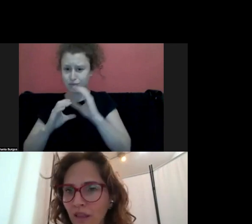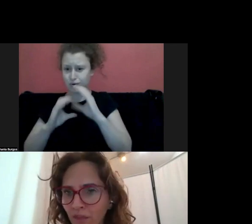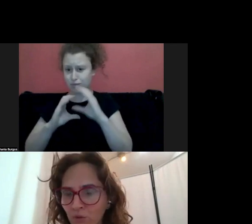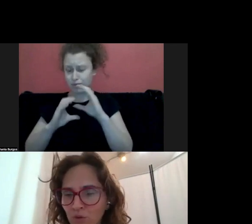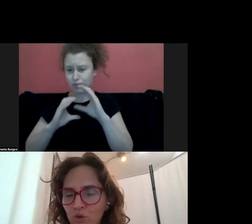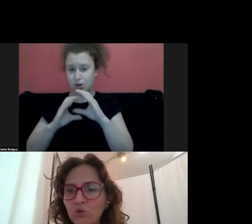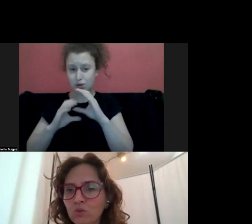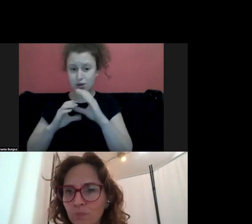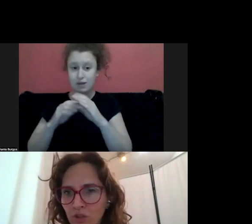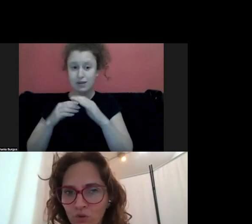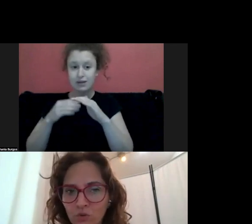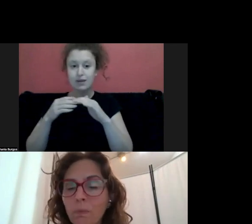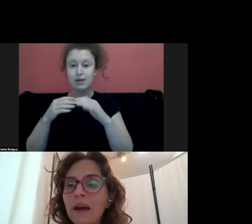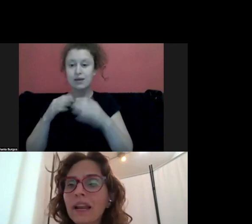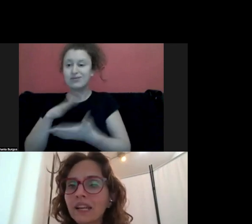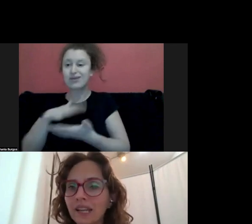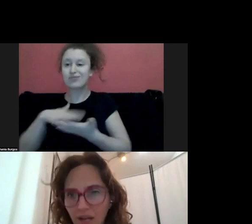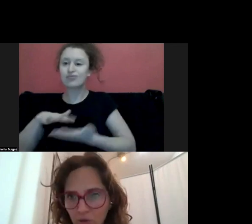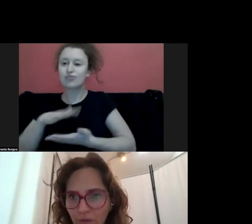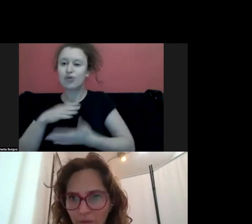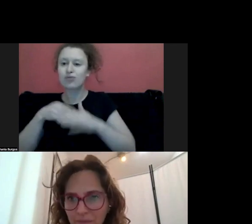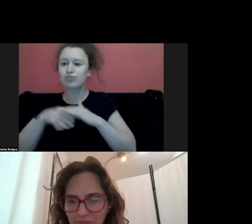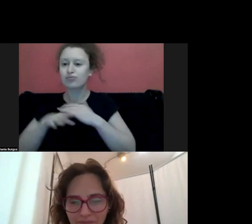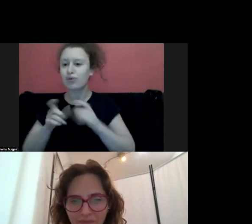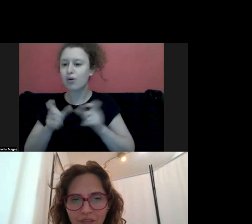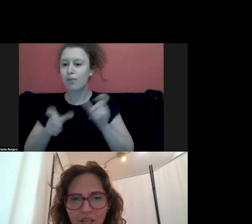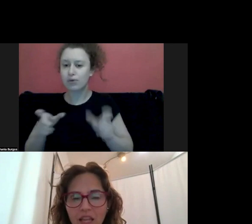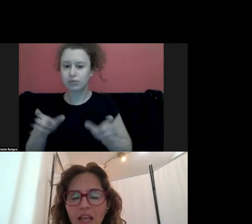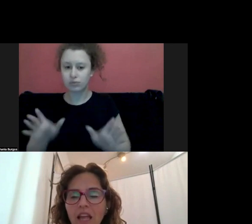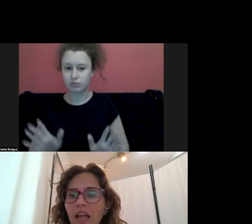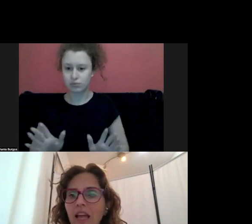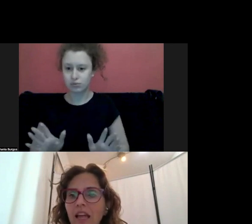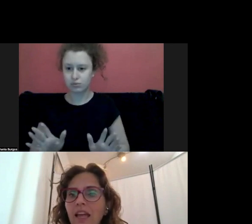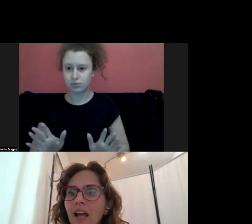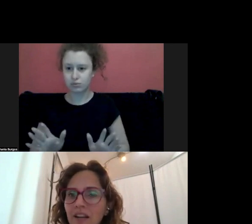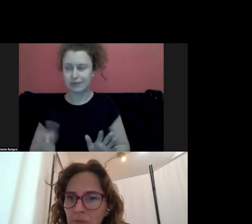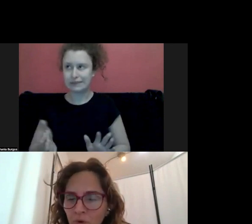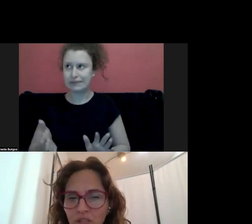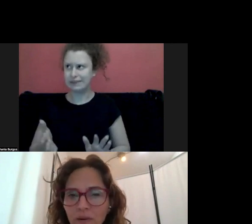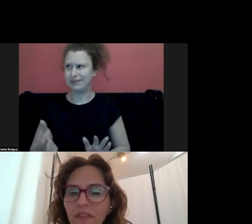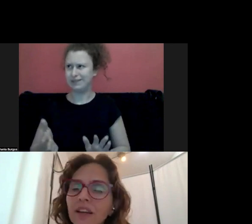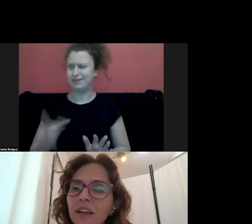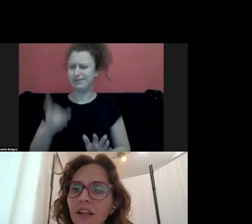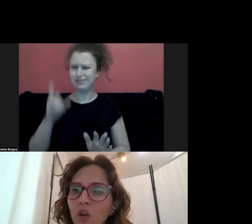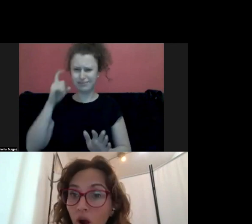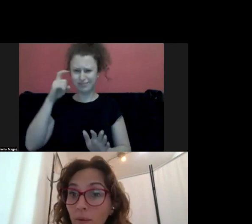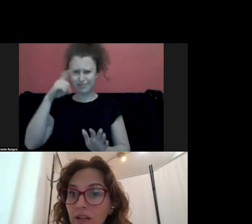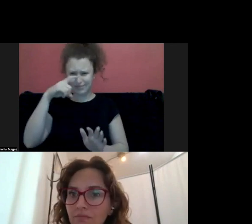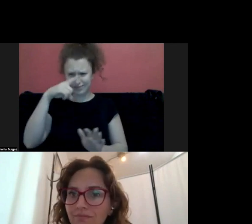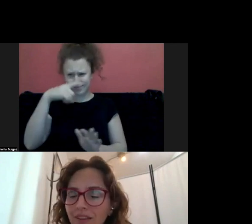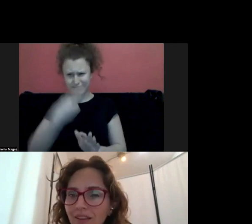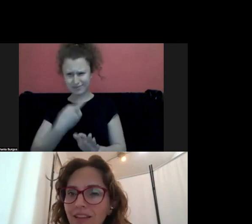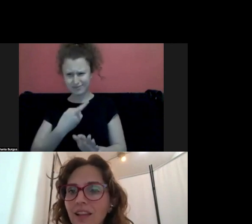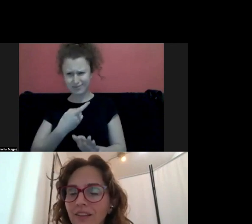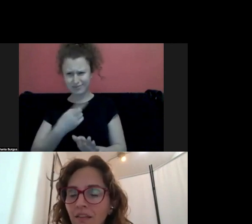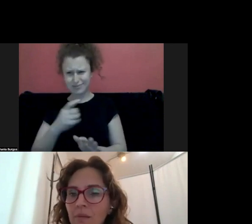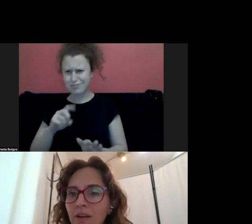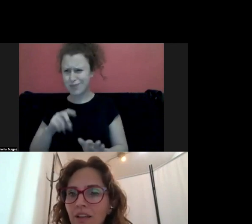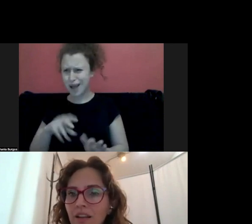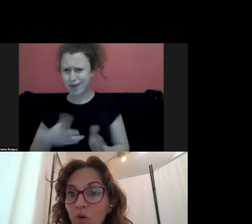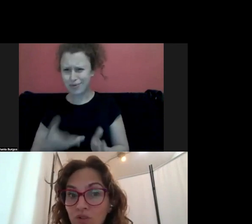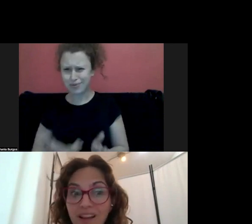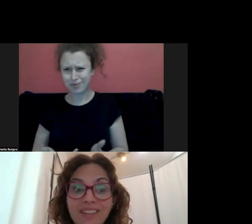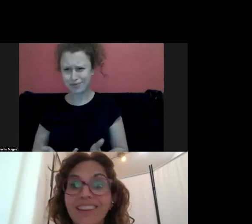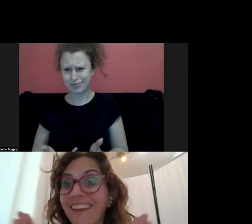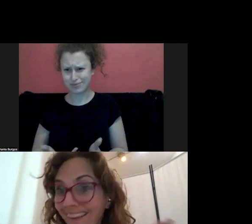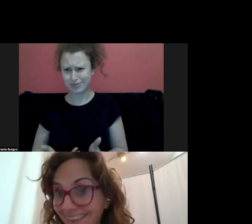sus brazos, sus pechos para criar a su bebé, que la responsable de que no hable es la lactancia